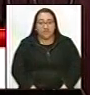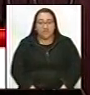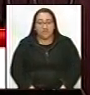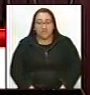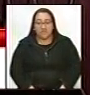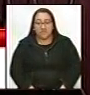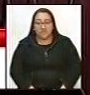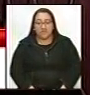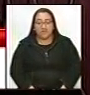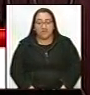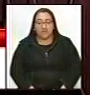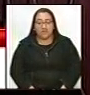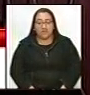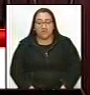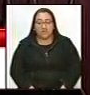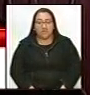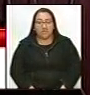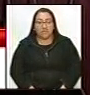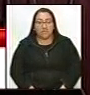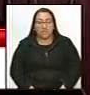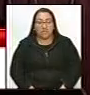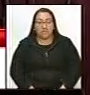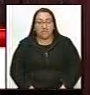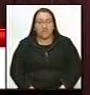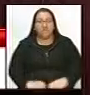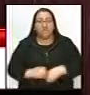se lo vamos a dar sido con exista